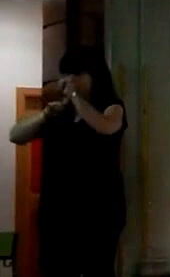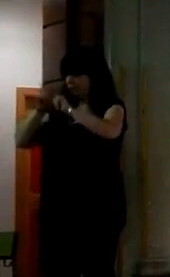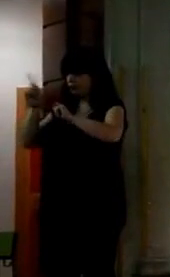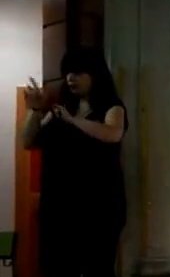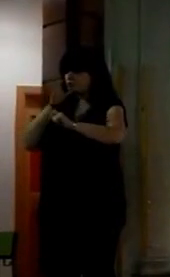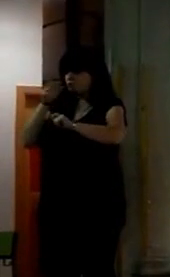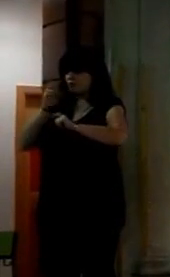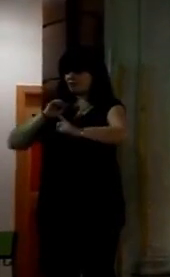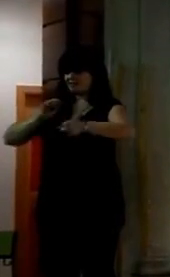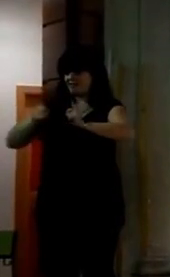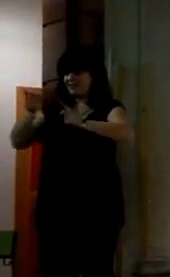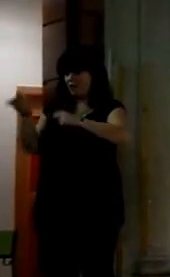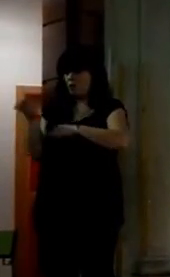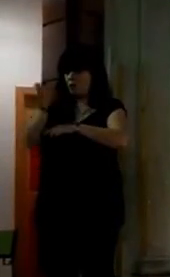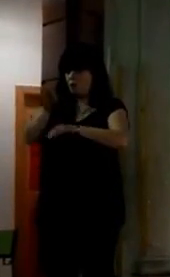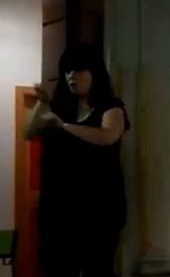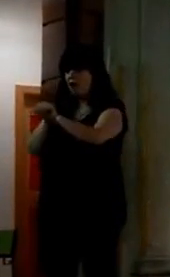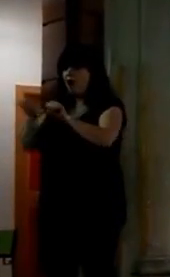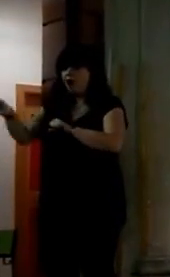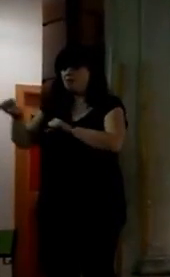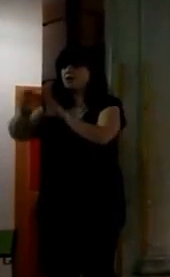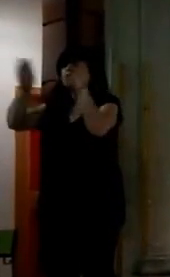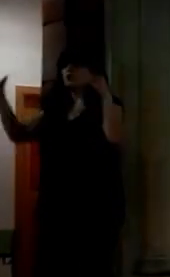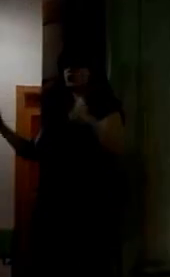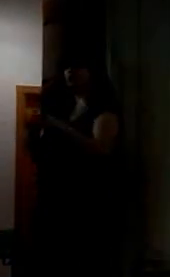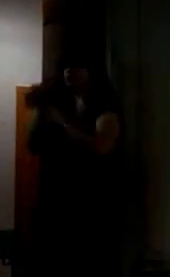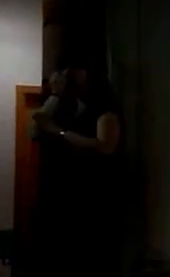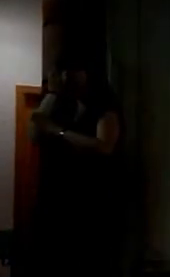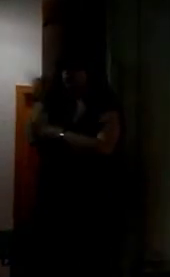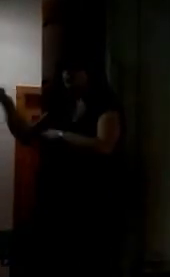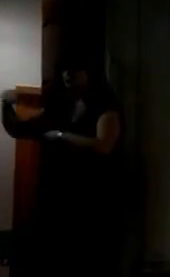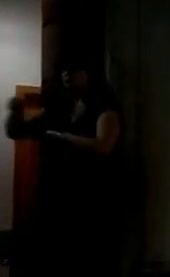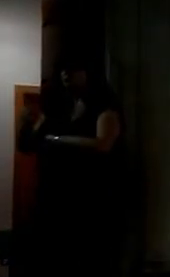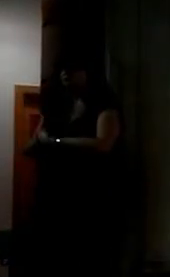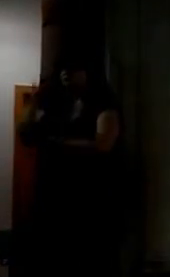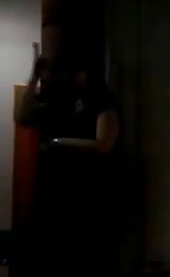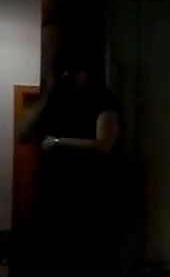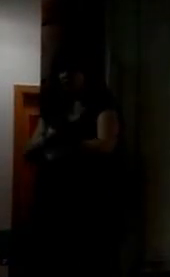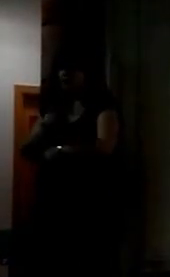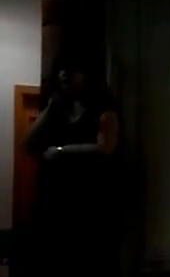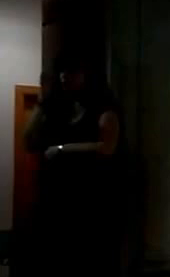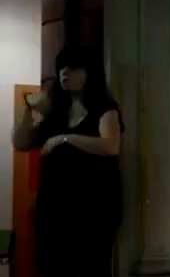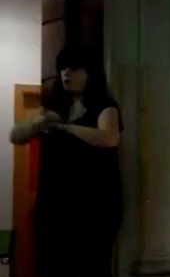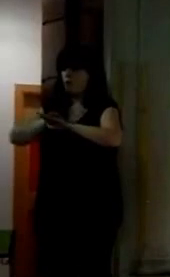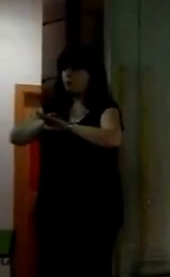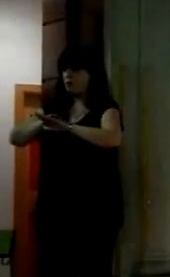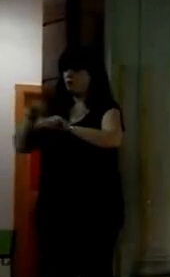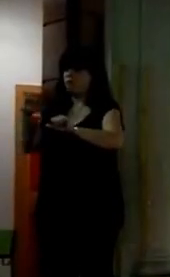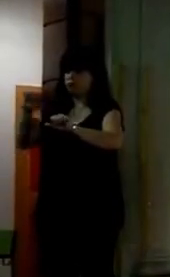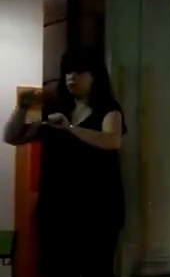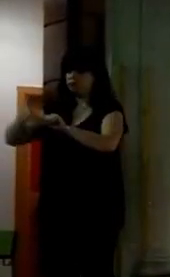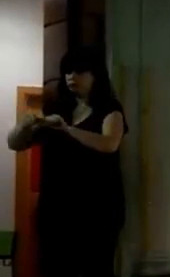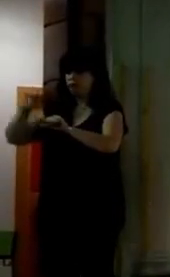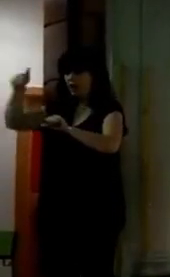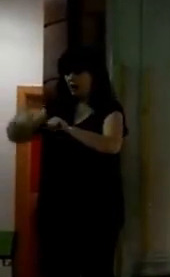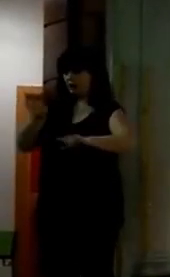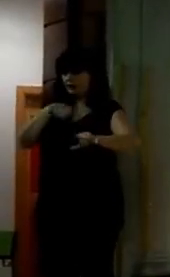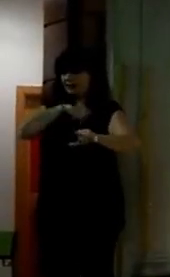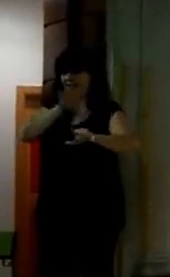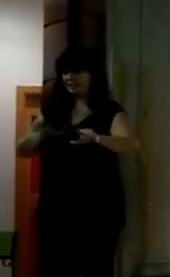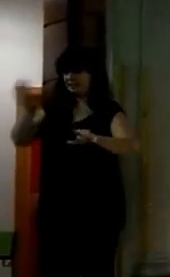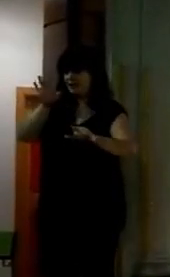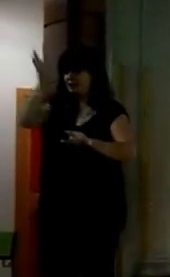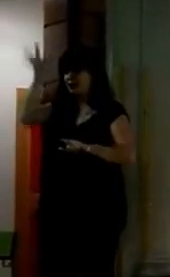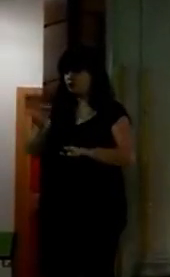tivo a oportunidade, tivo a encomenda e tamén tivo o privilexio de gobernar o Reino de España